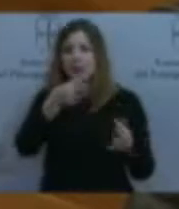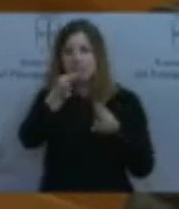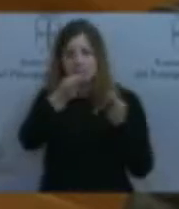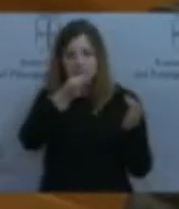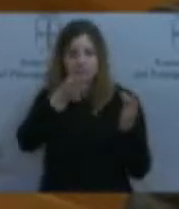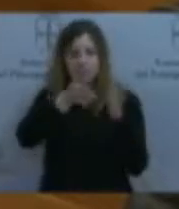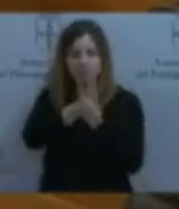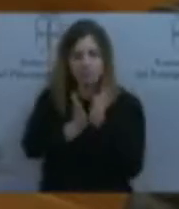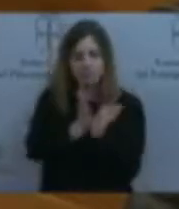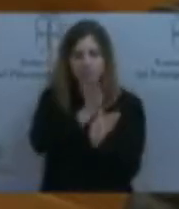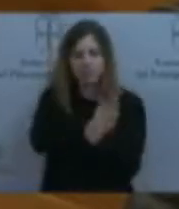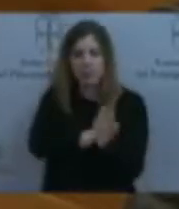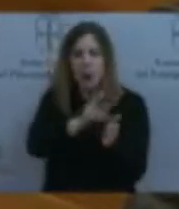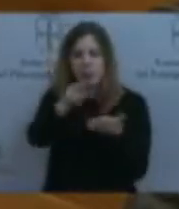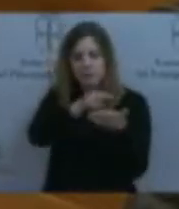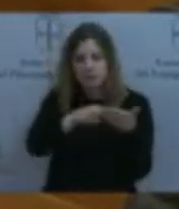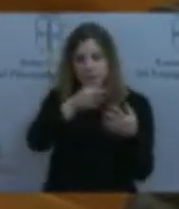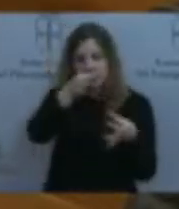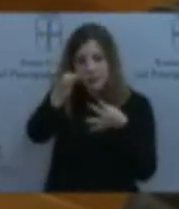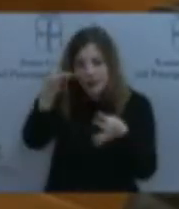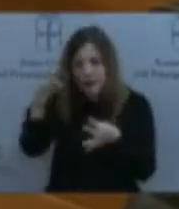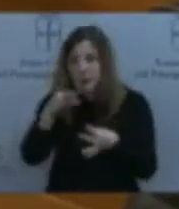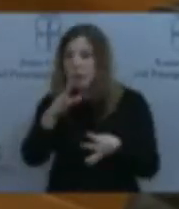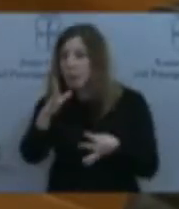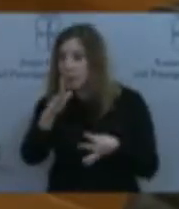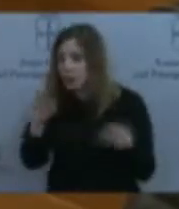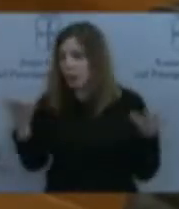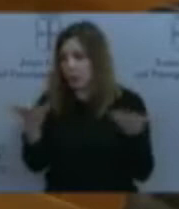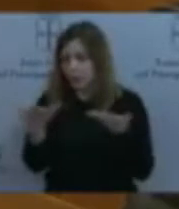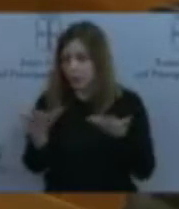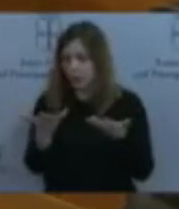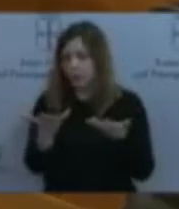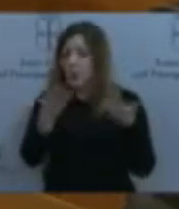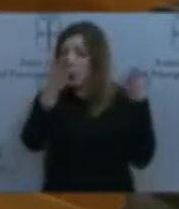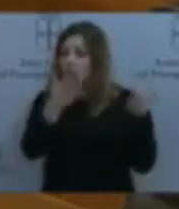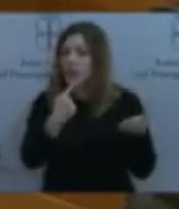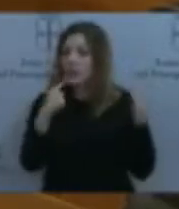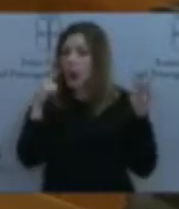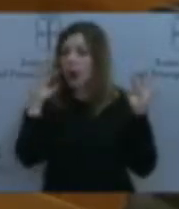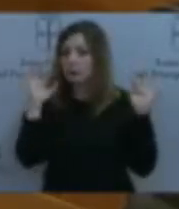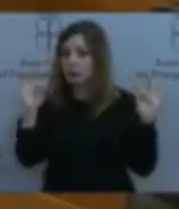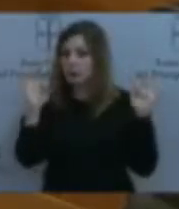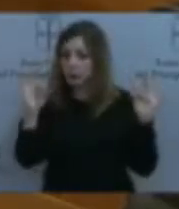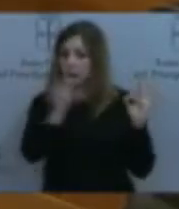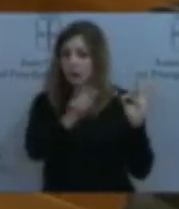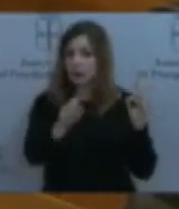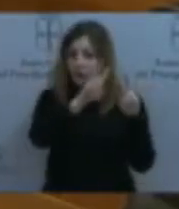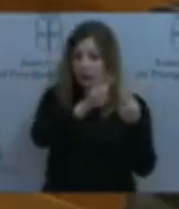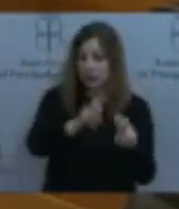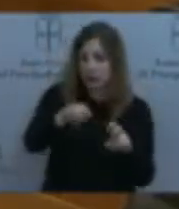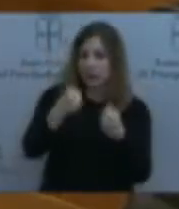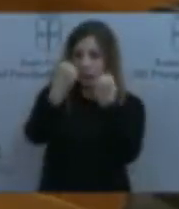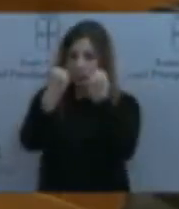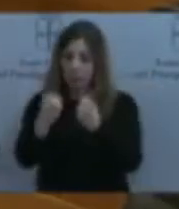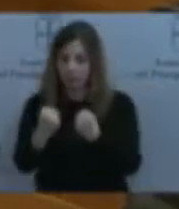motivo de la urgencia, señala usted alarma entre investigadores y especialistas en conservación de patrimonio. Pues